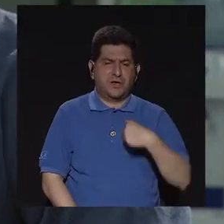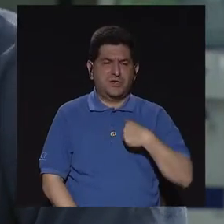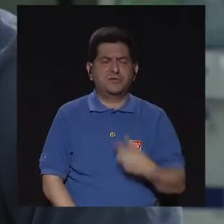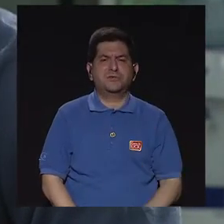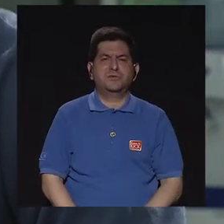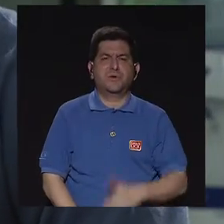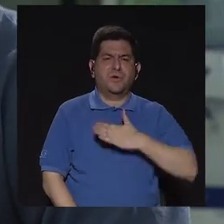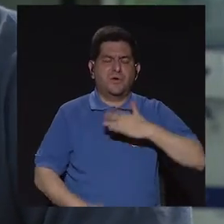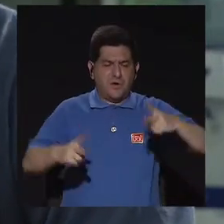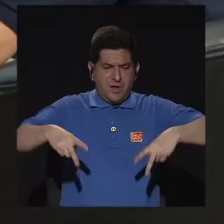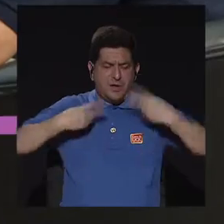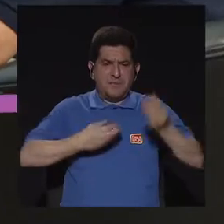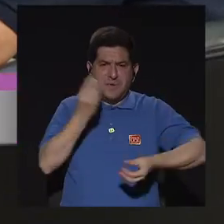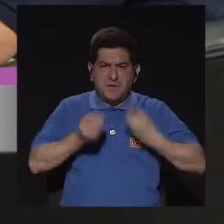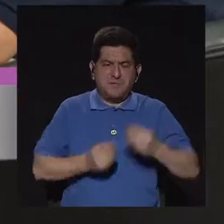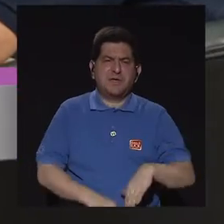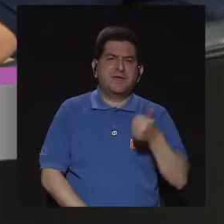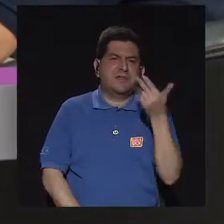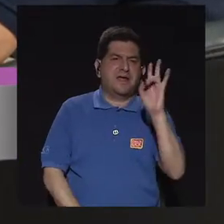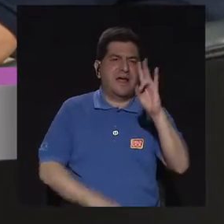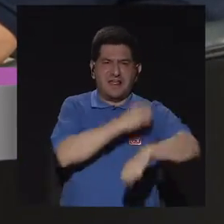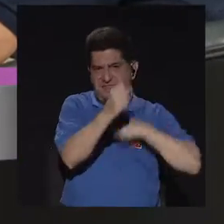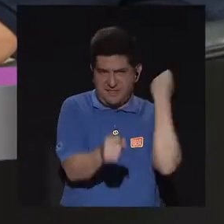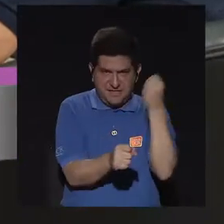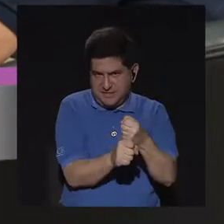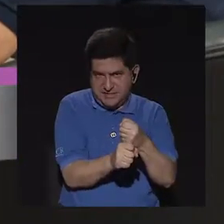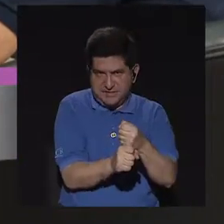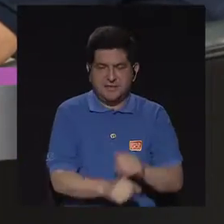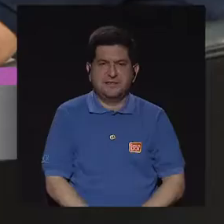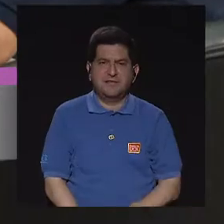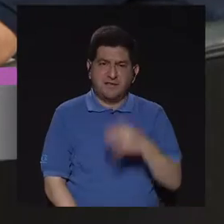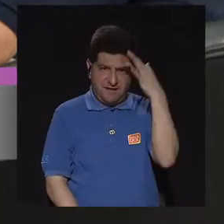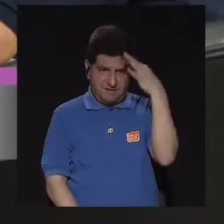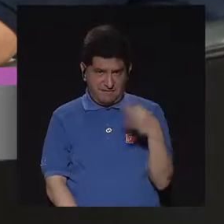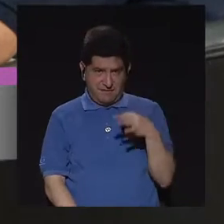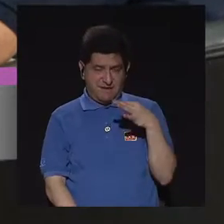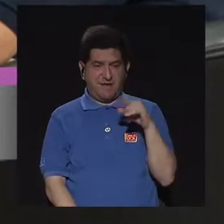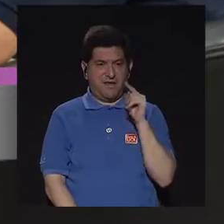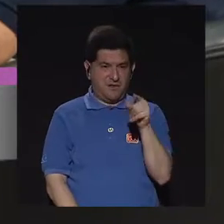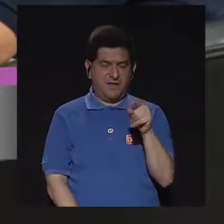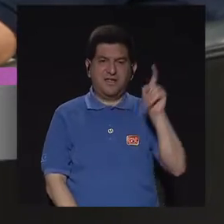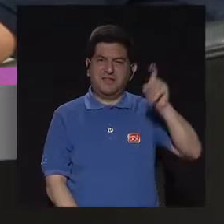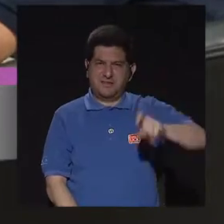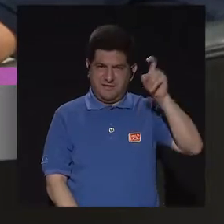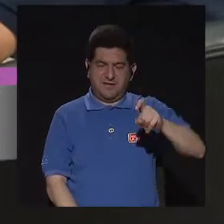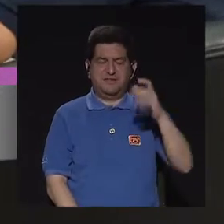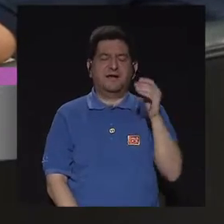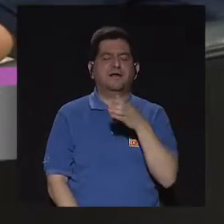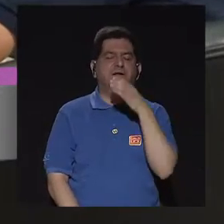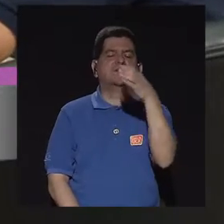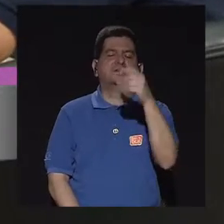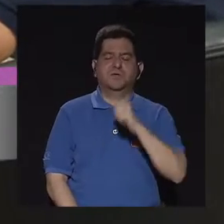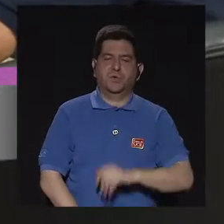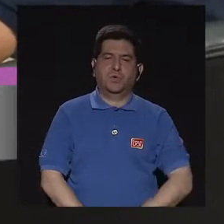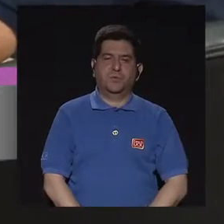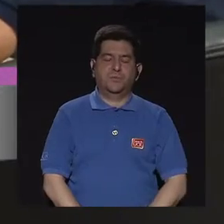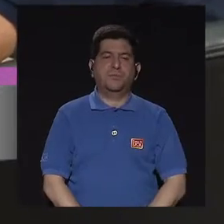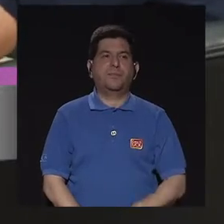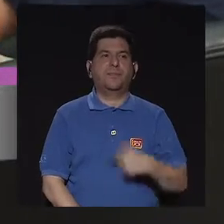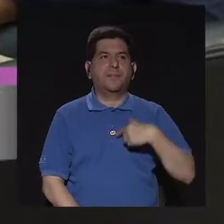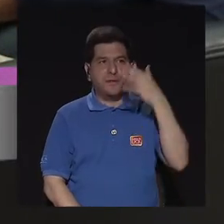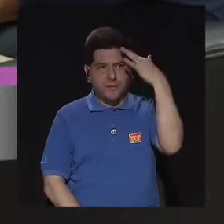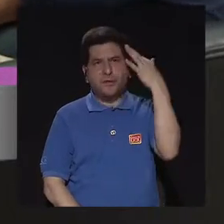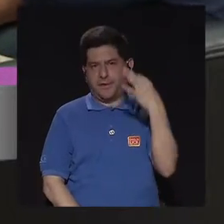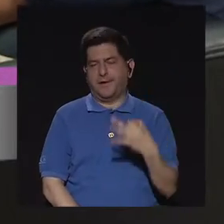voy a hacer por el resto de mi vida a los 17 años, ¿verdad? Entonces creo que eso es lo que ocupamos un poco más como de consejo. Yo